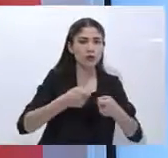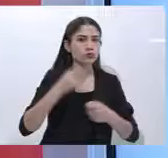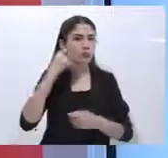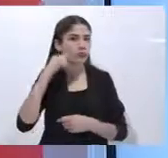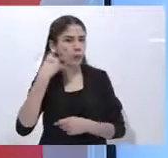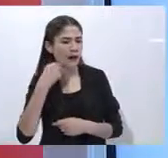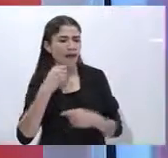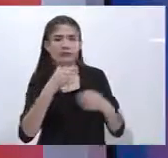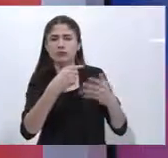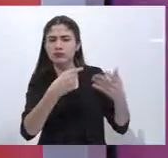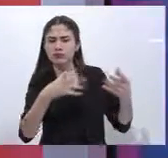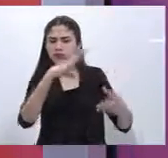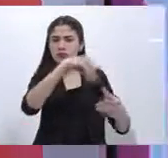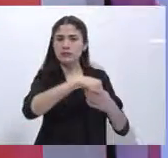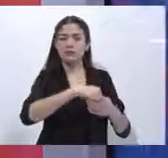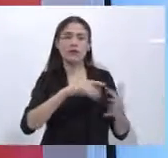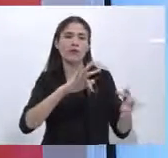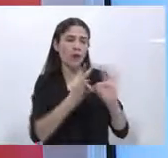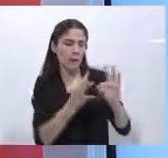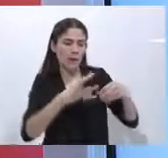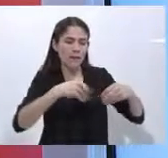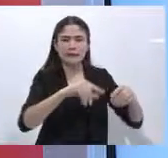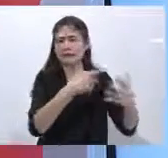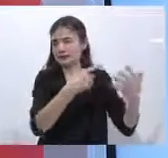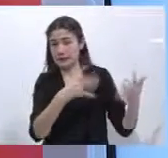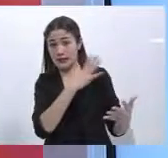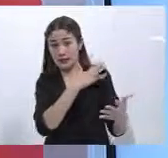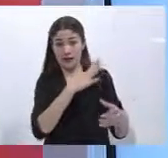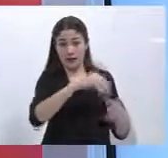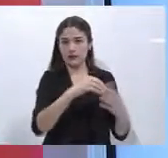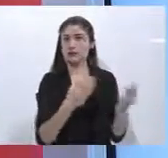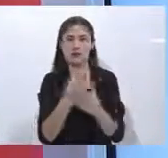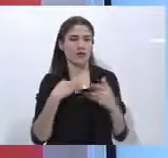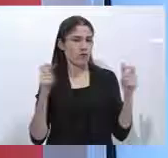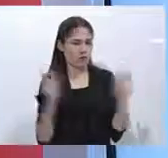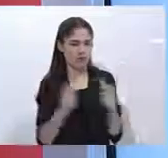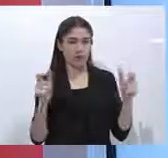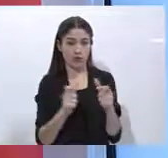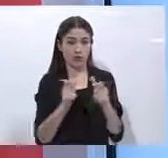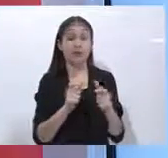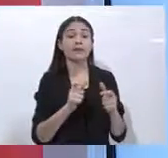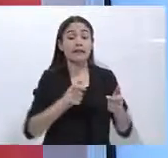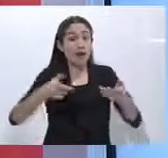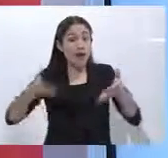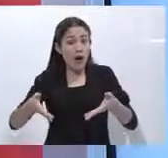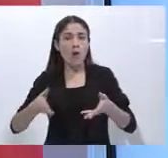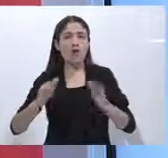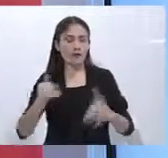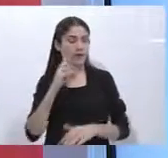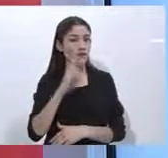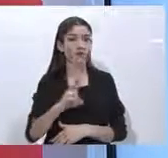tema hoy día tenemos muy buena producción en el campo